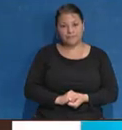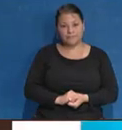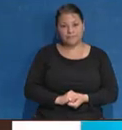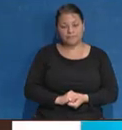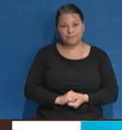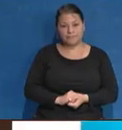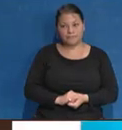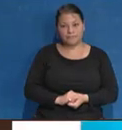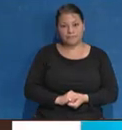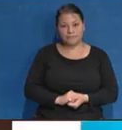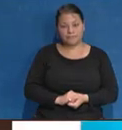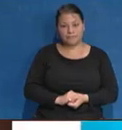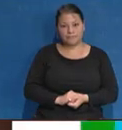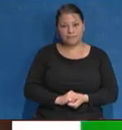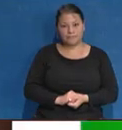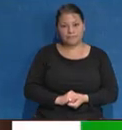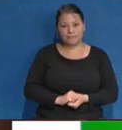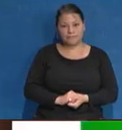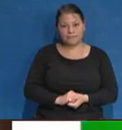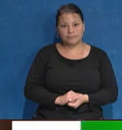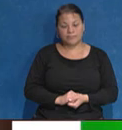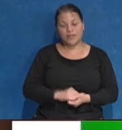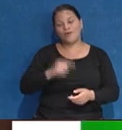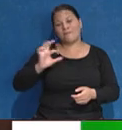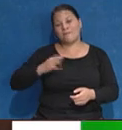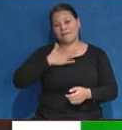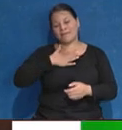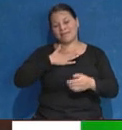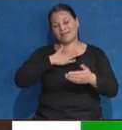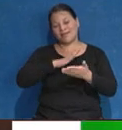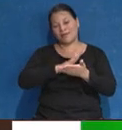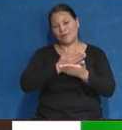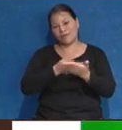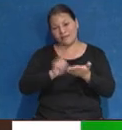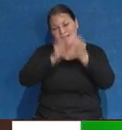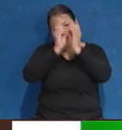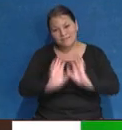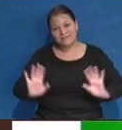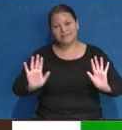de nuevo con mi vida, para proteger a mi hijo también,